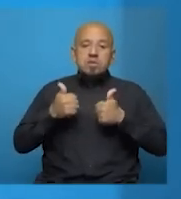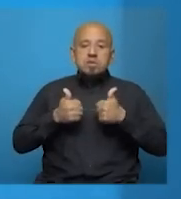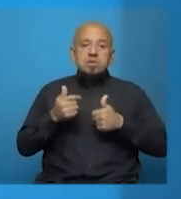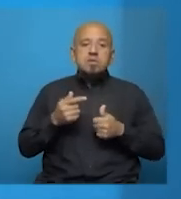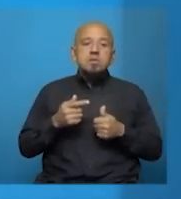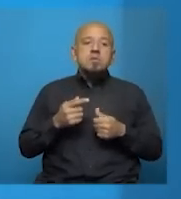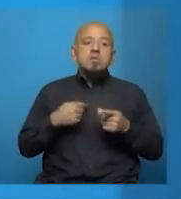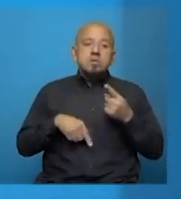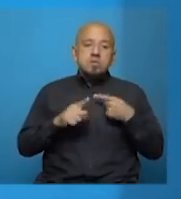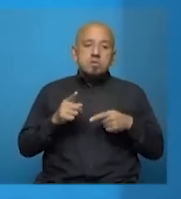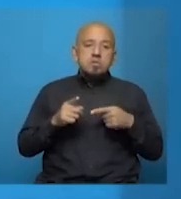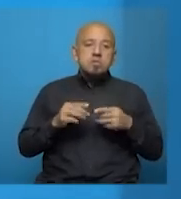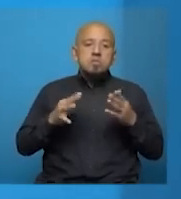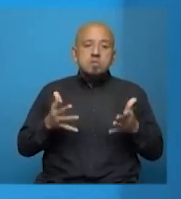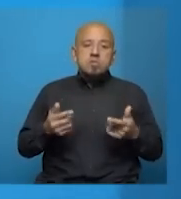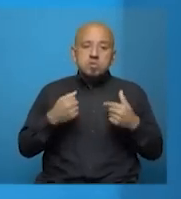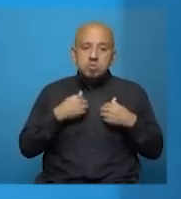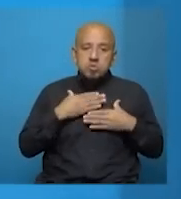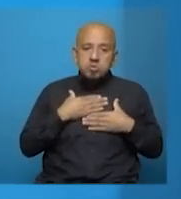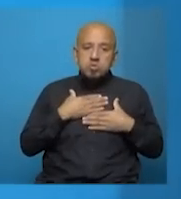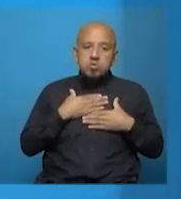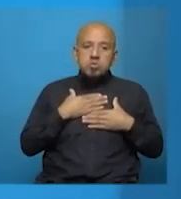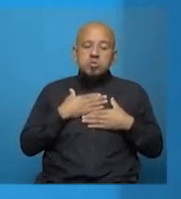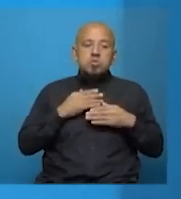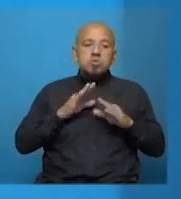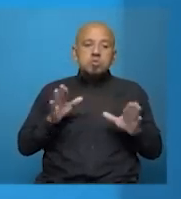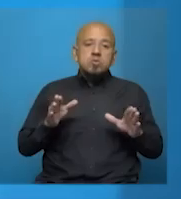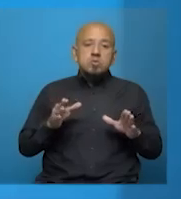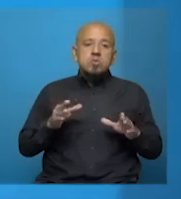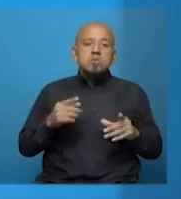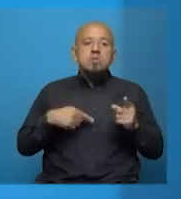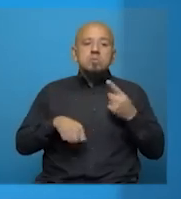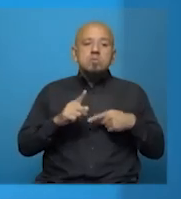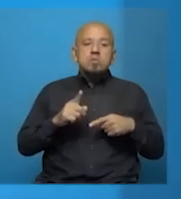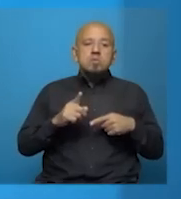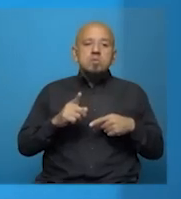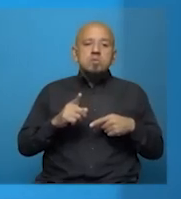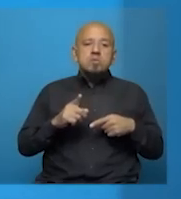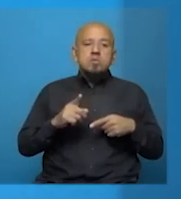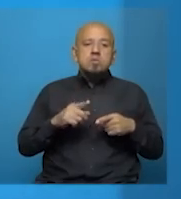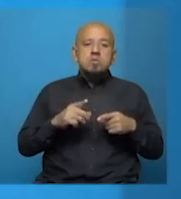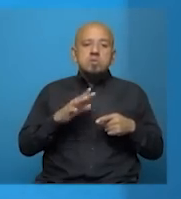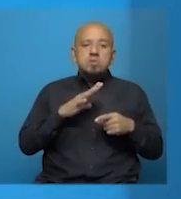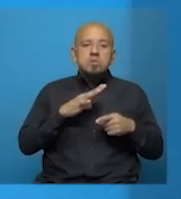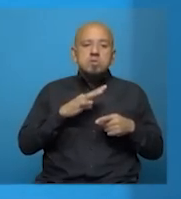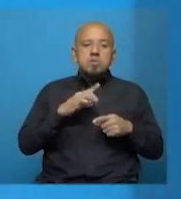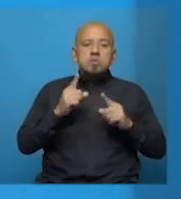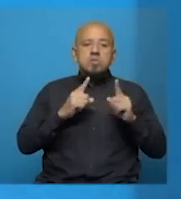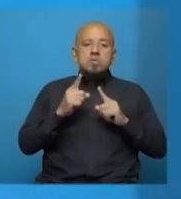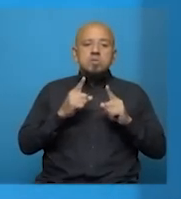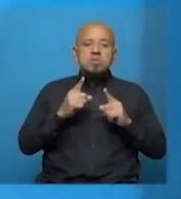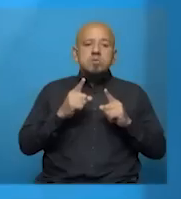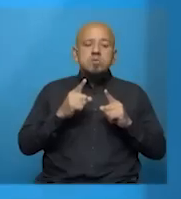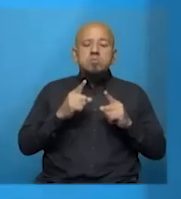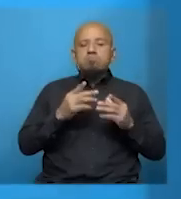brutal. Entonces, para nosotros no se deberían haber tocado, pero después, incluso en algunas apariciones